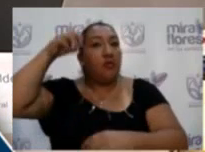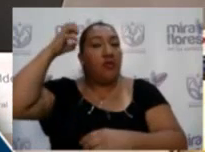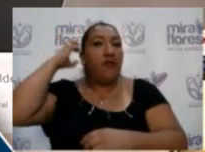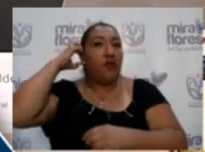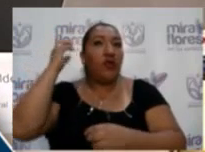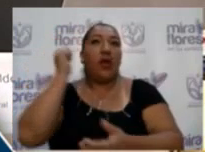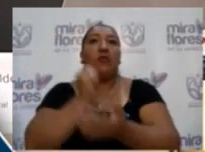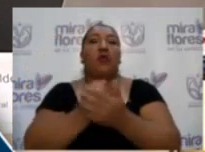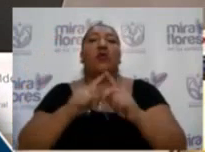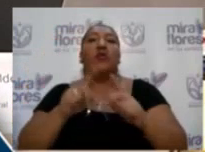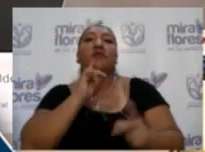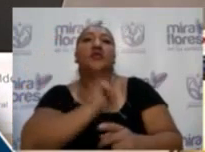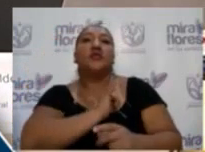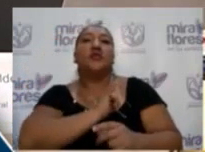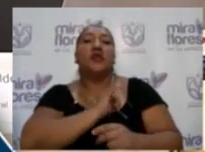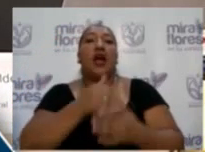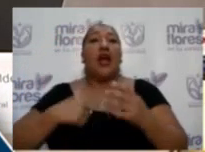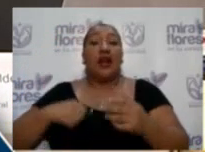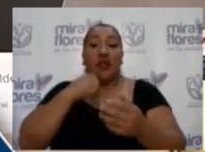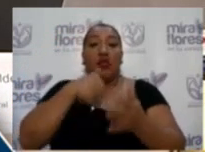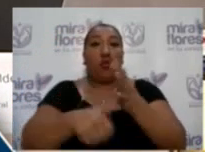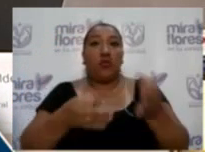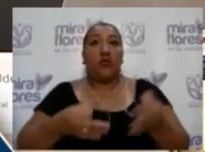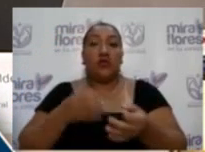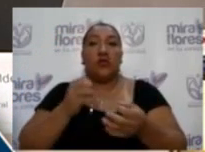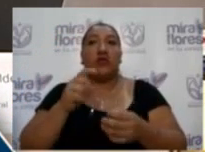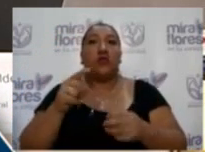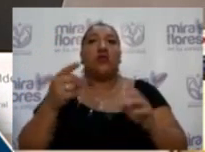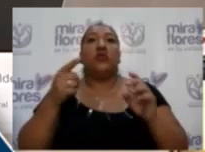aprobada por resolución de Alcaldía número